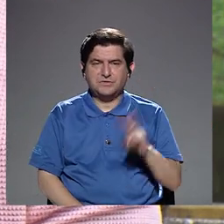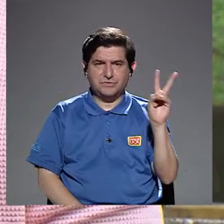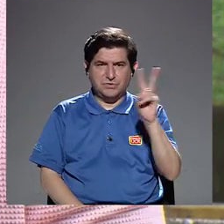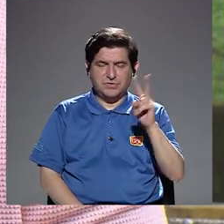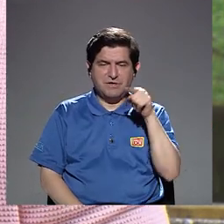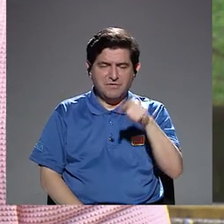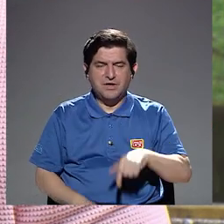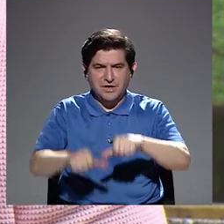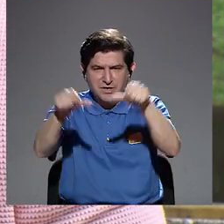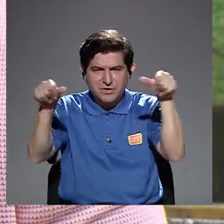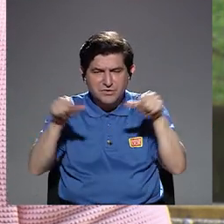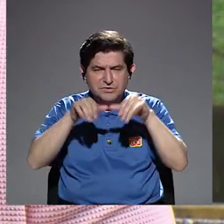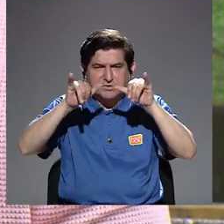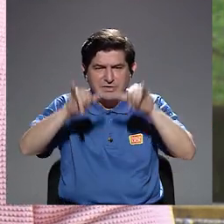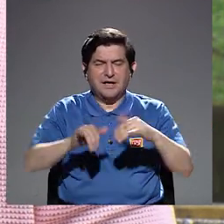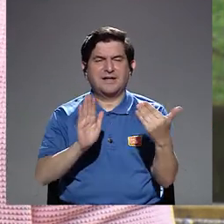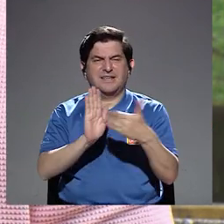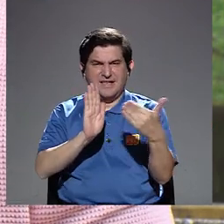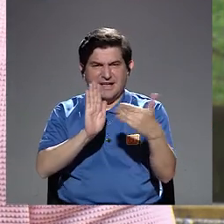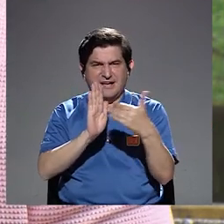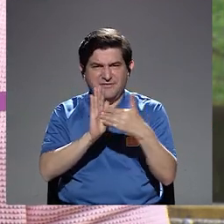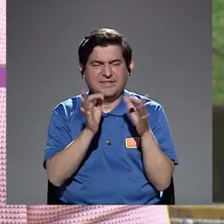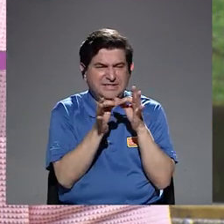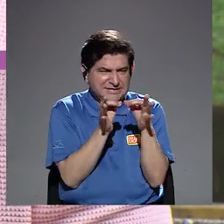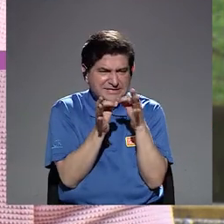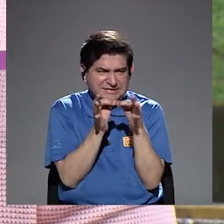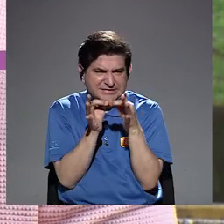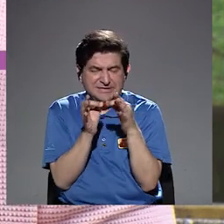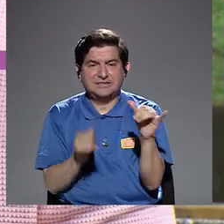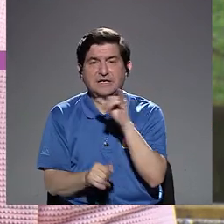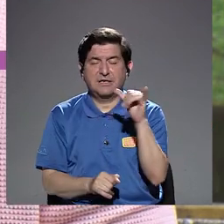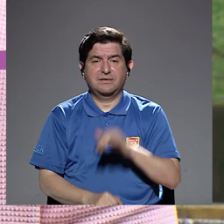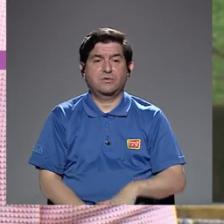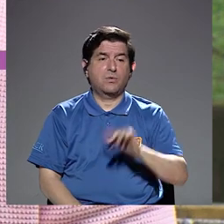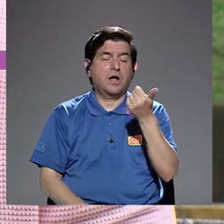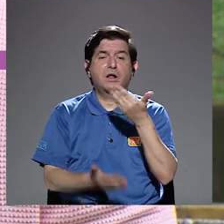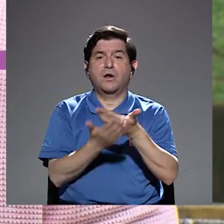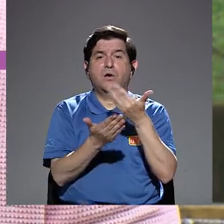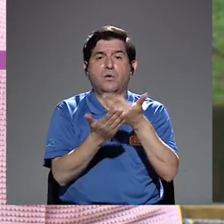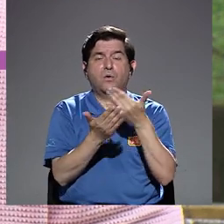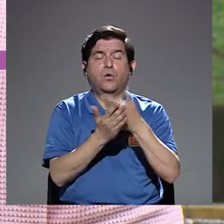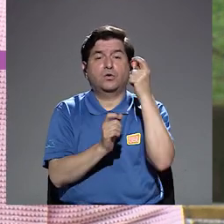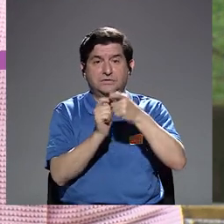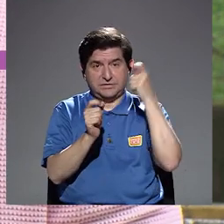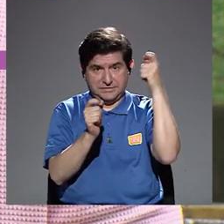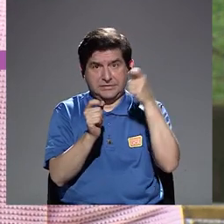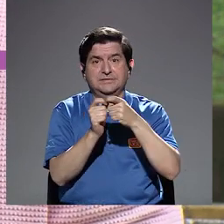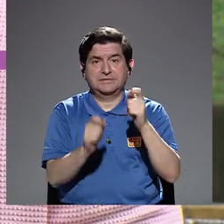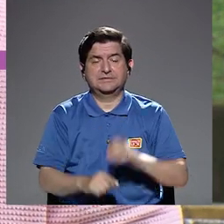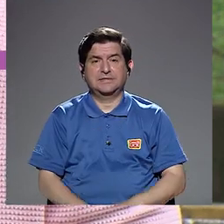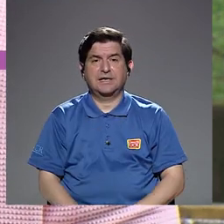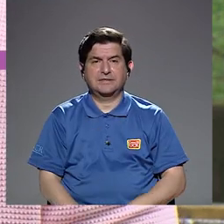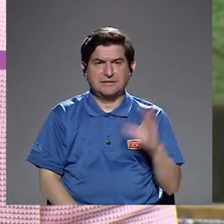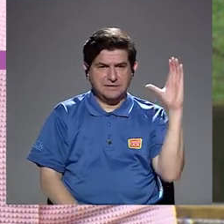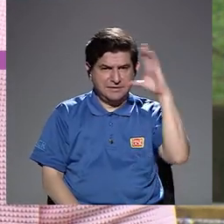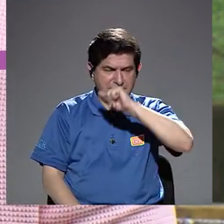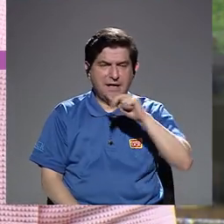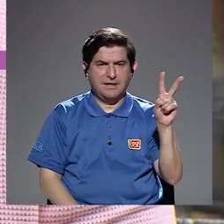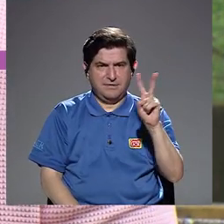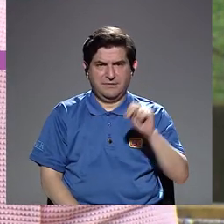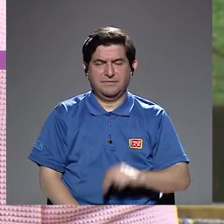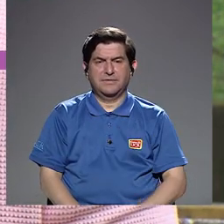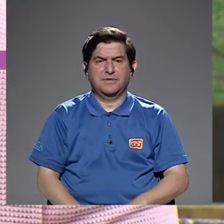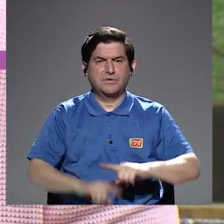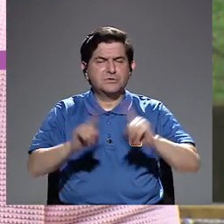virus que ha estado en esa zona genital y que ha afectado el tema de las células. También hay otra prueba que esa sí es específica propiamente para la detección del